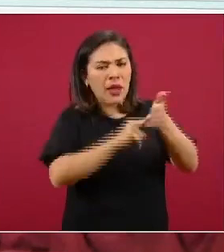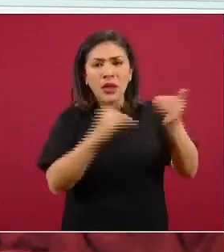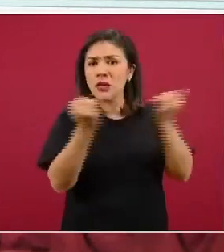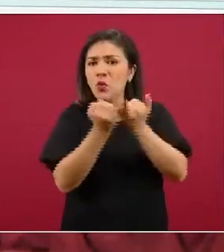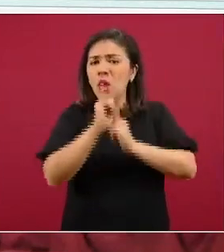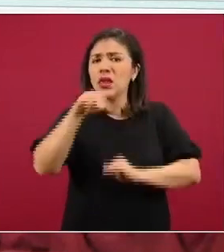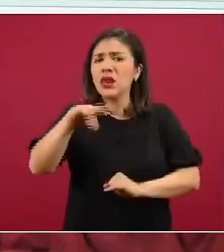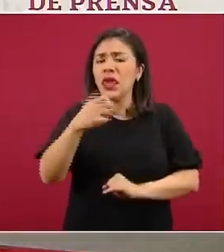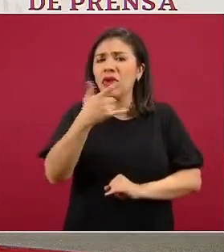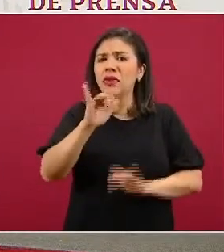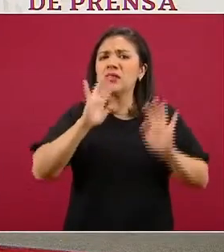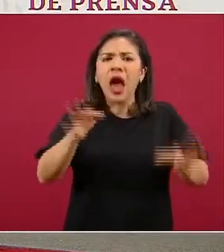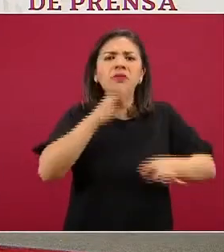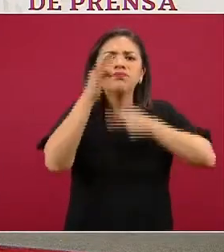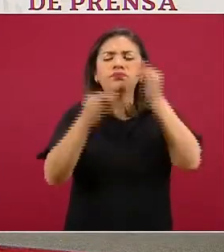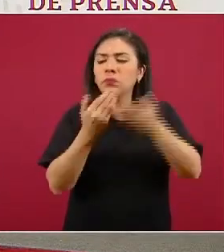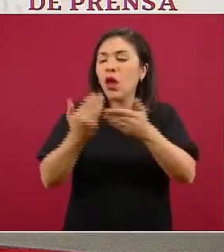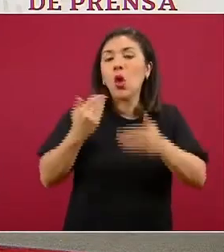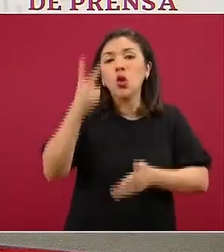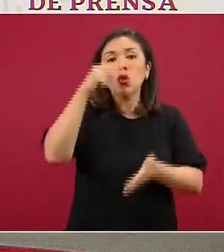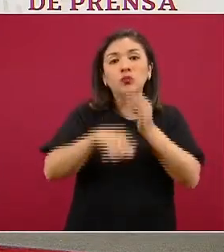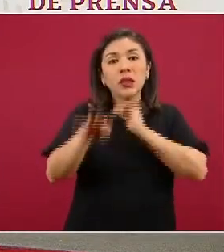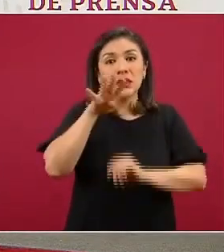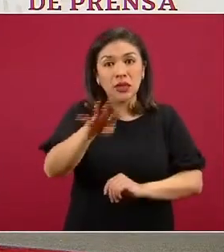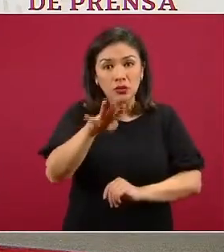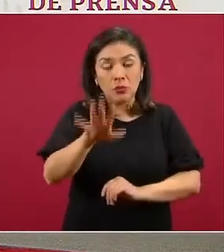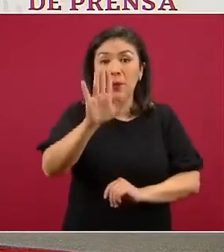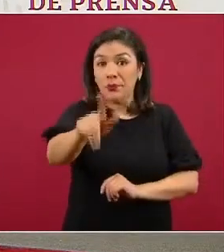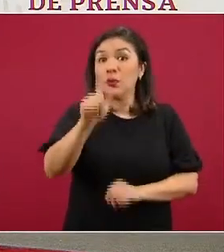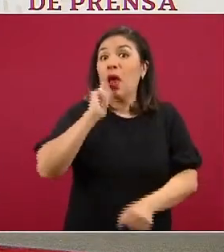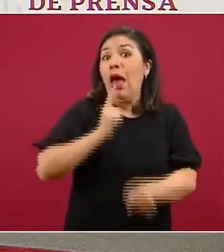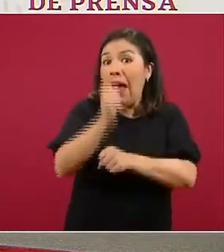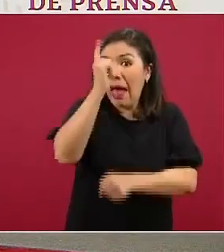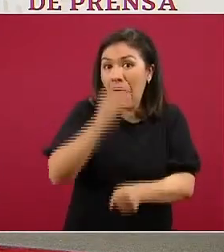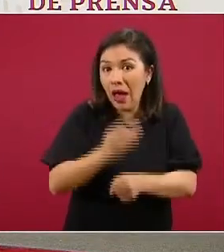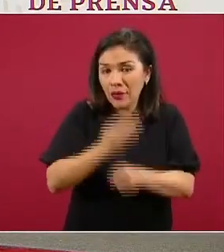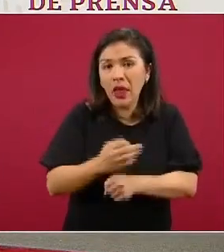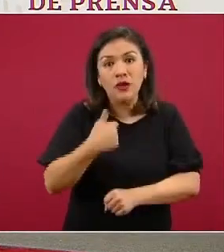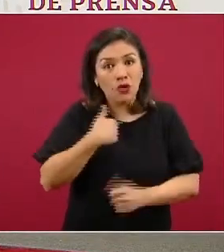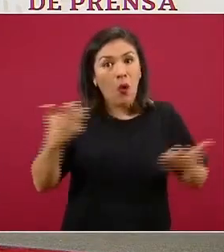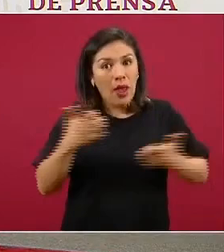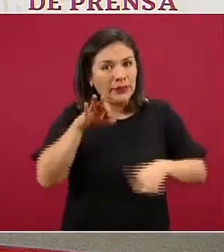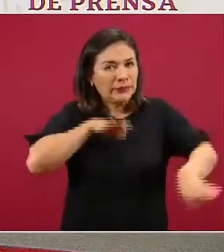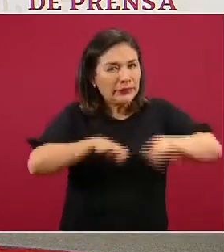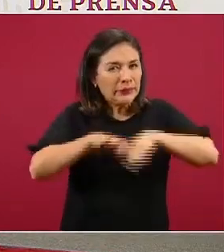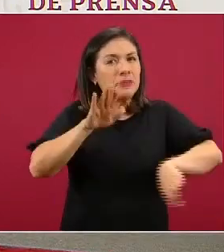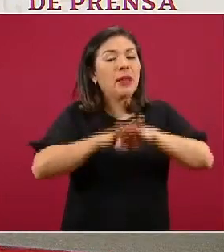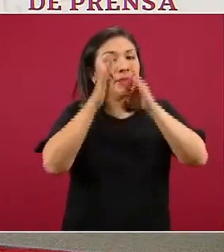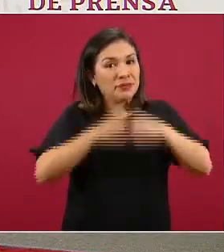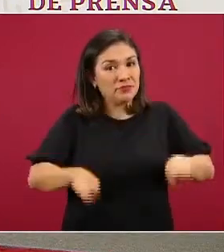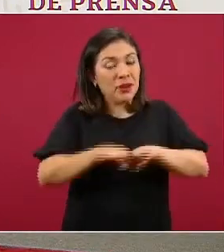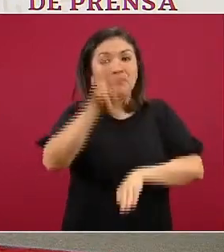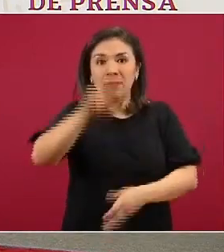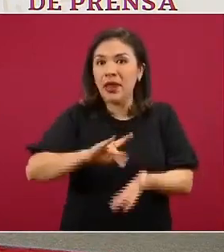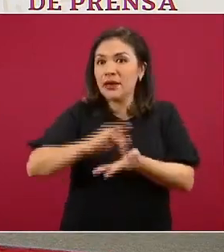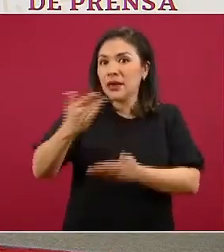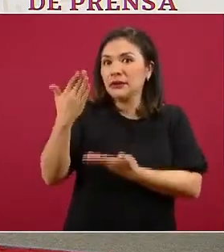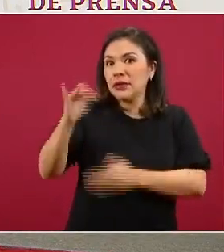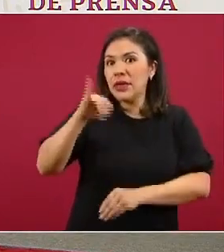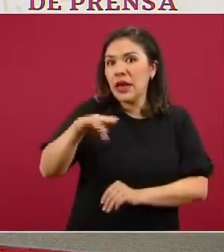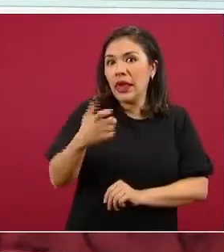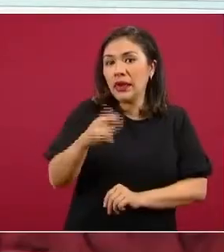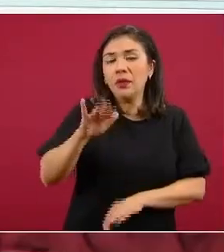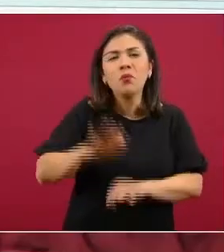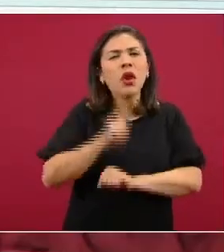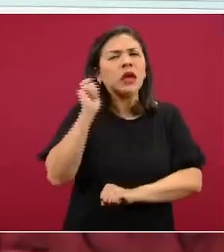pública la base del 2019 y solamente para que se den cuenta, hizo un esfuerzo muy importante y realmente agradezco a INEGI porque